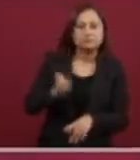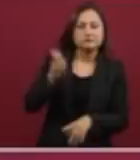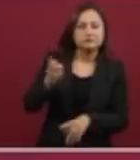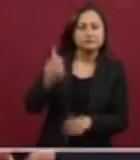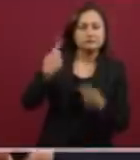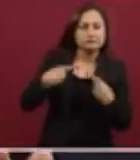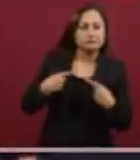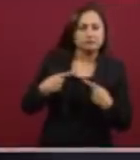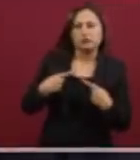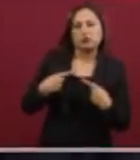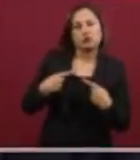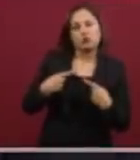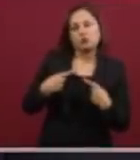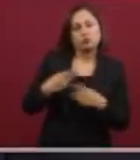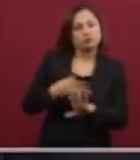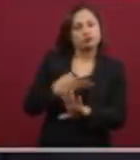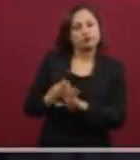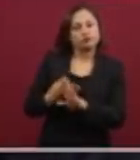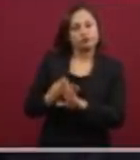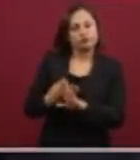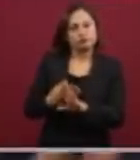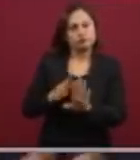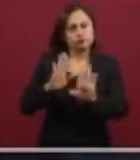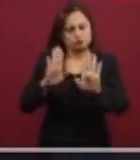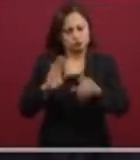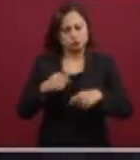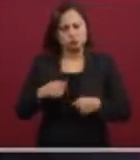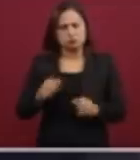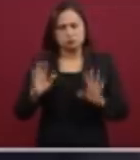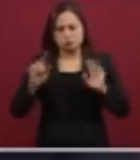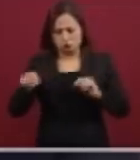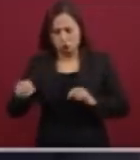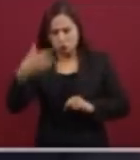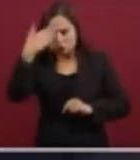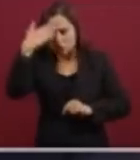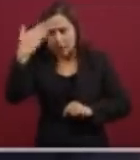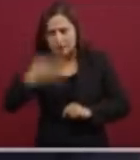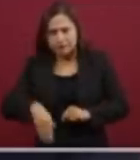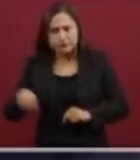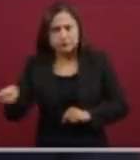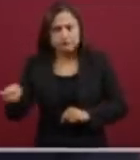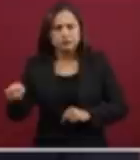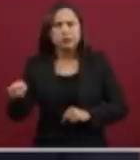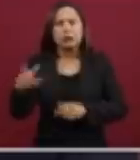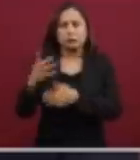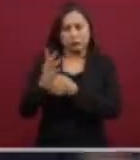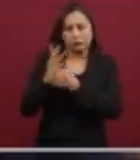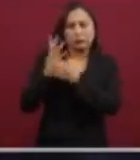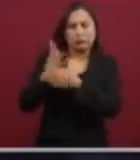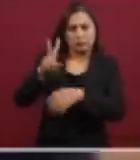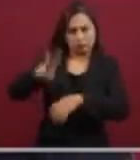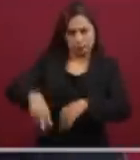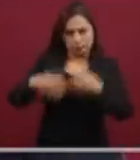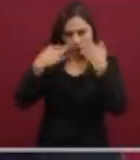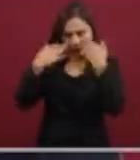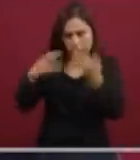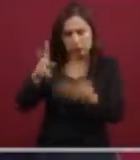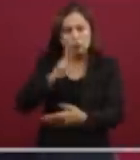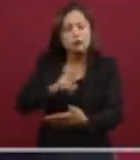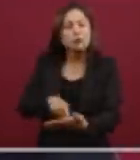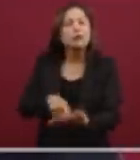todo. Pero si hay elementos, si se tienen pruebas,